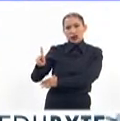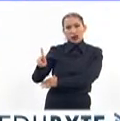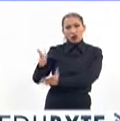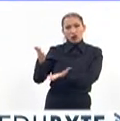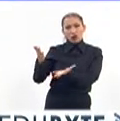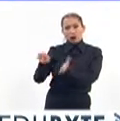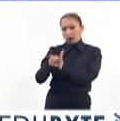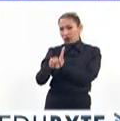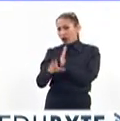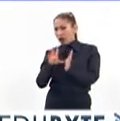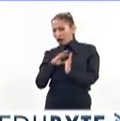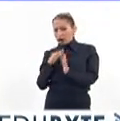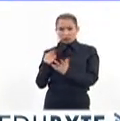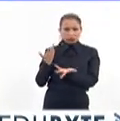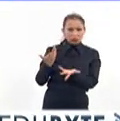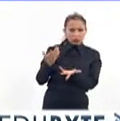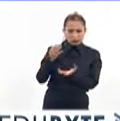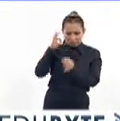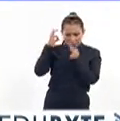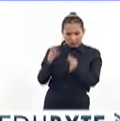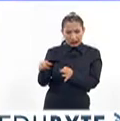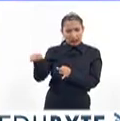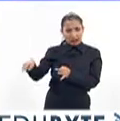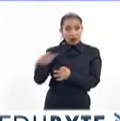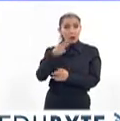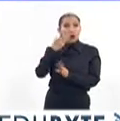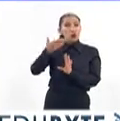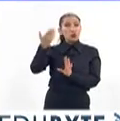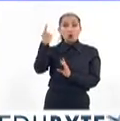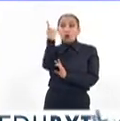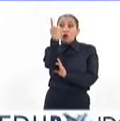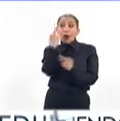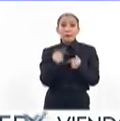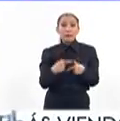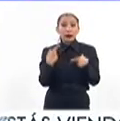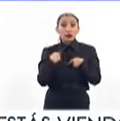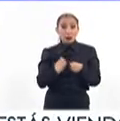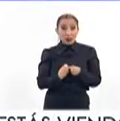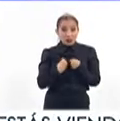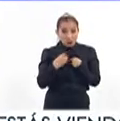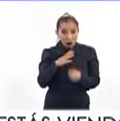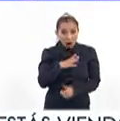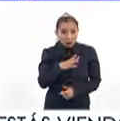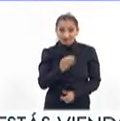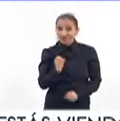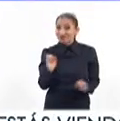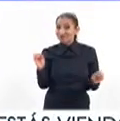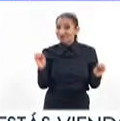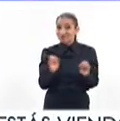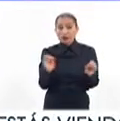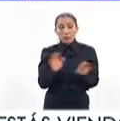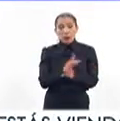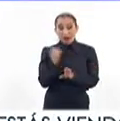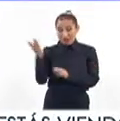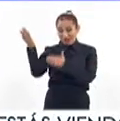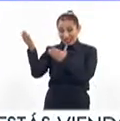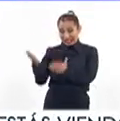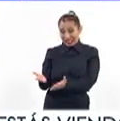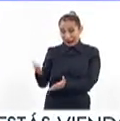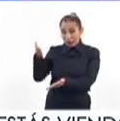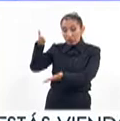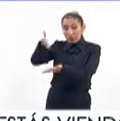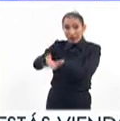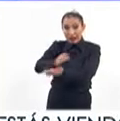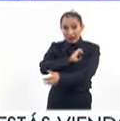hay un referente establecido. Estoy hablando de una persona que haya sobrevivido. ¿Por qué? Porque cuando llegan